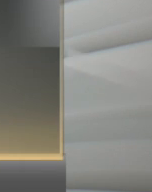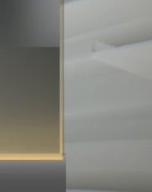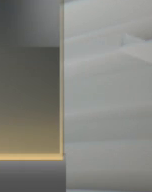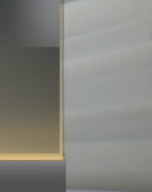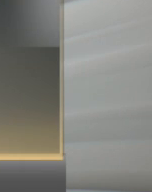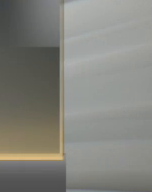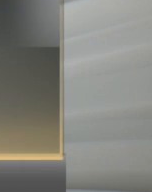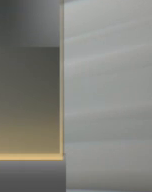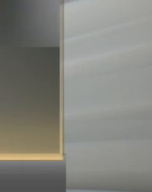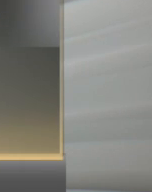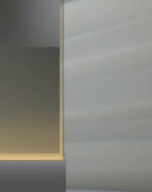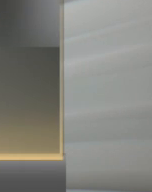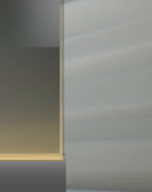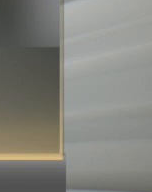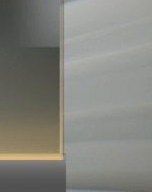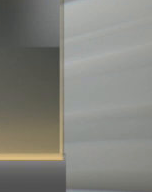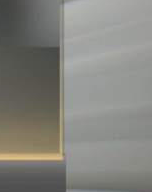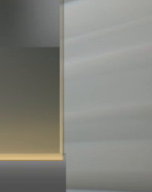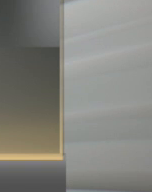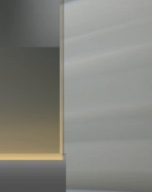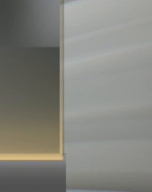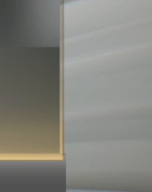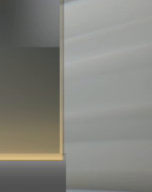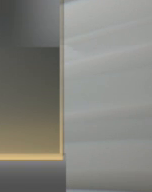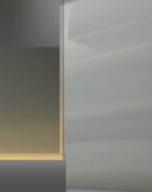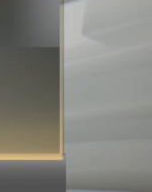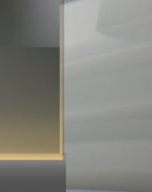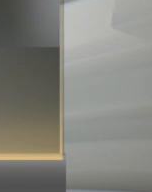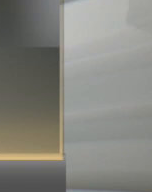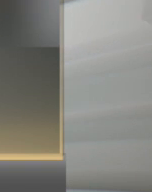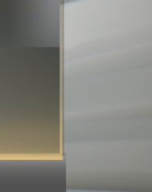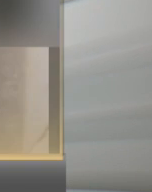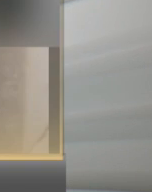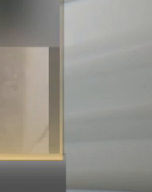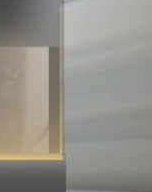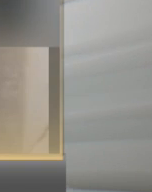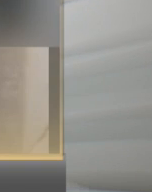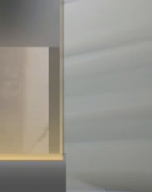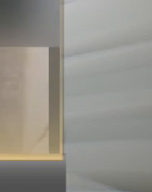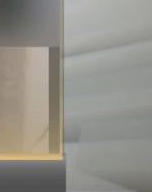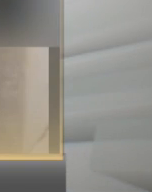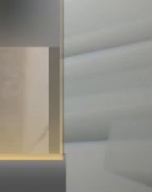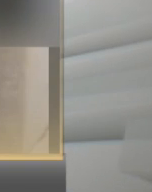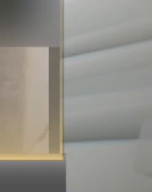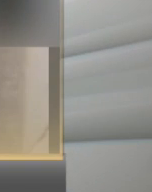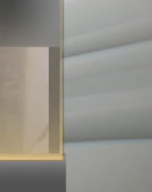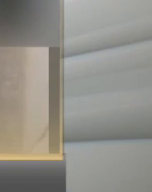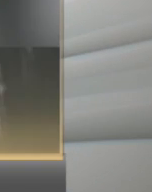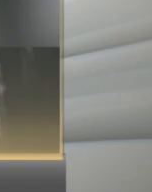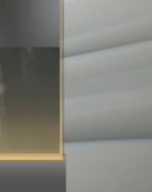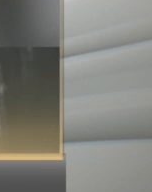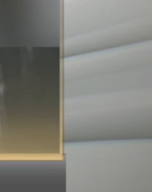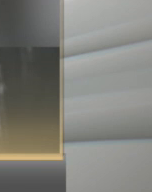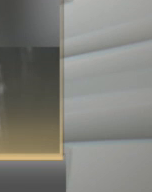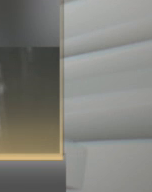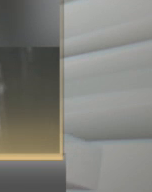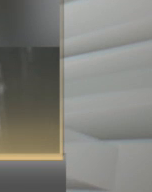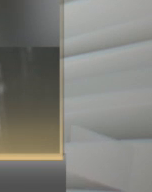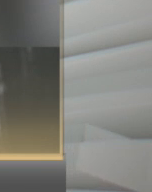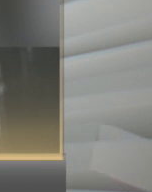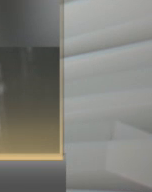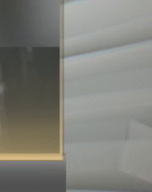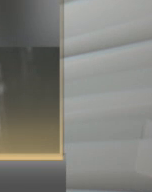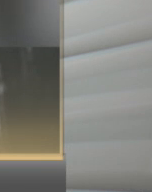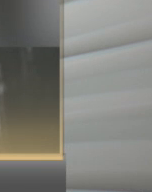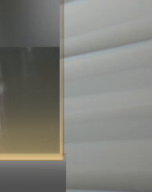Al regresar, le presentaremos detalles de la vida de Héctor Gaitán, periodista e historiador guatemalteco.